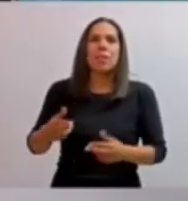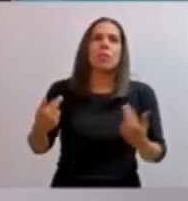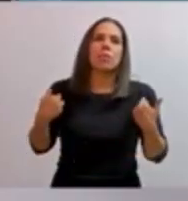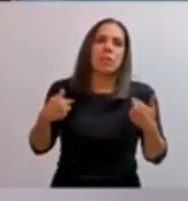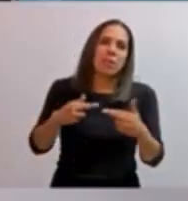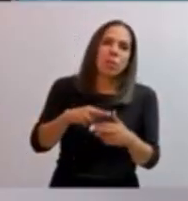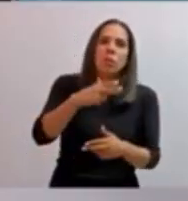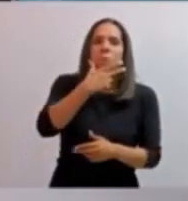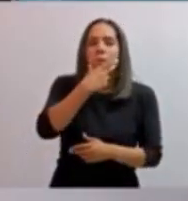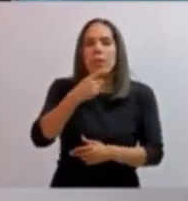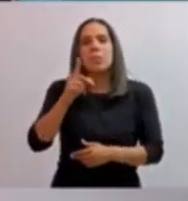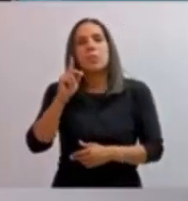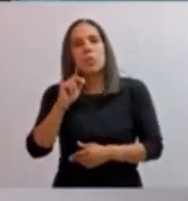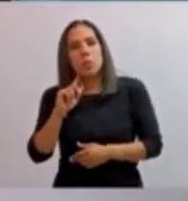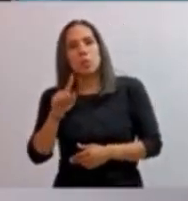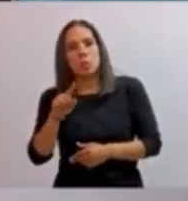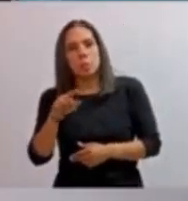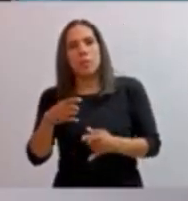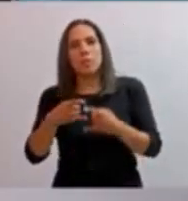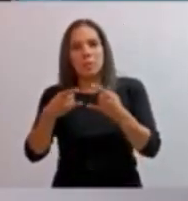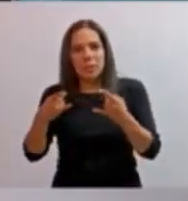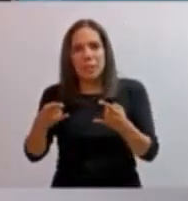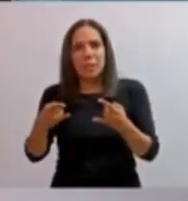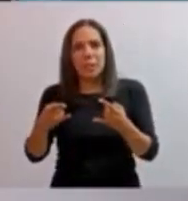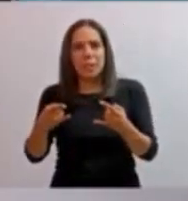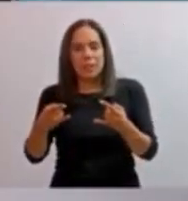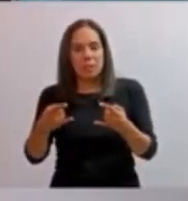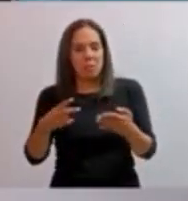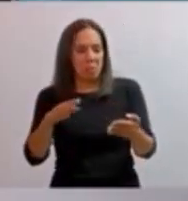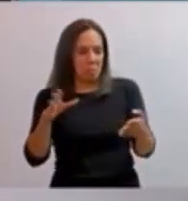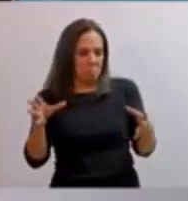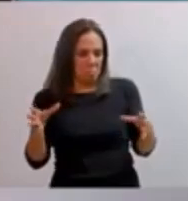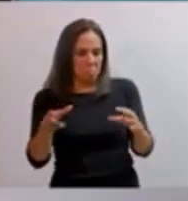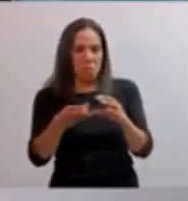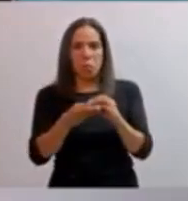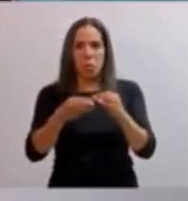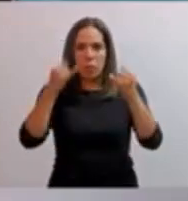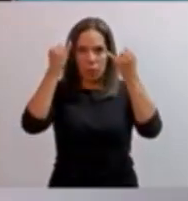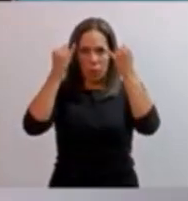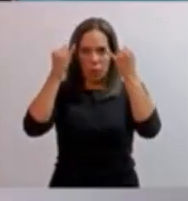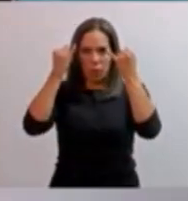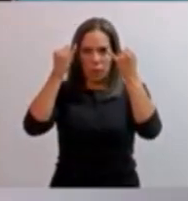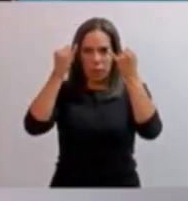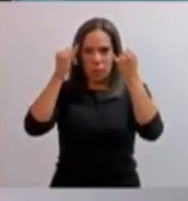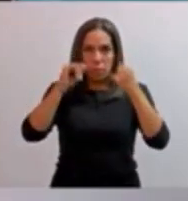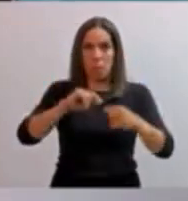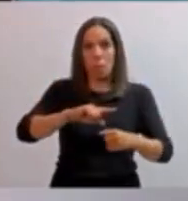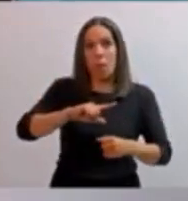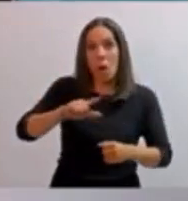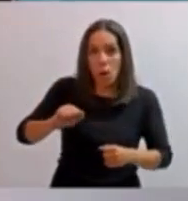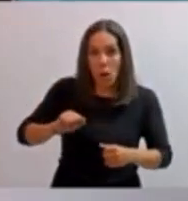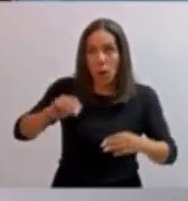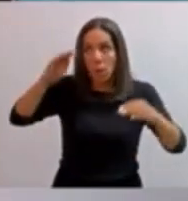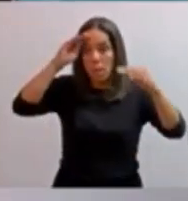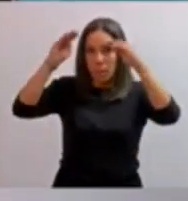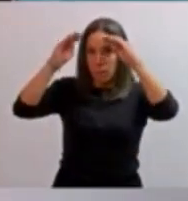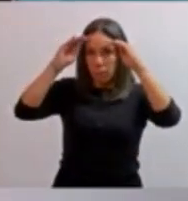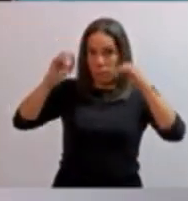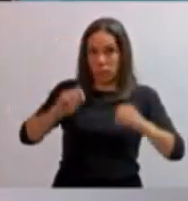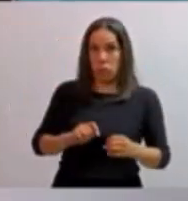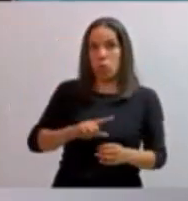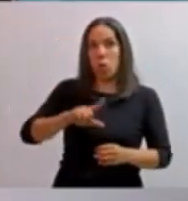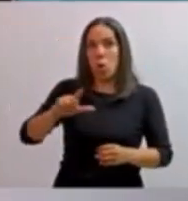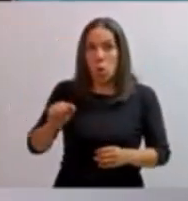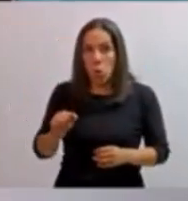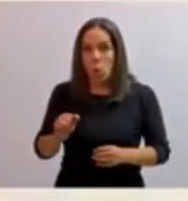experimentado. Después pasa por un proceso de análisis, porque ellos tuvieron que hacer un filtro, decidir qué decir y no. Luego